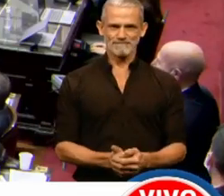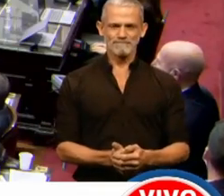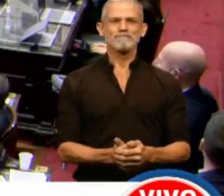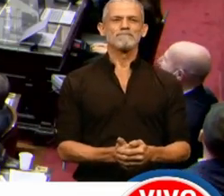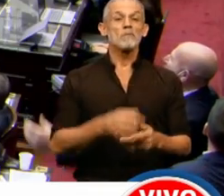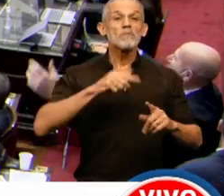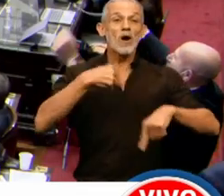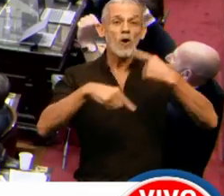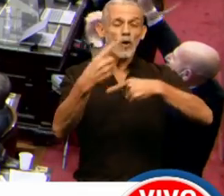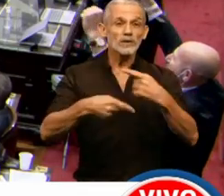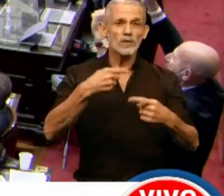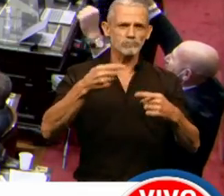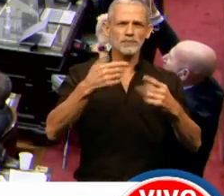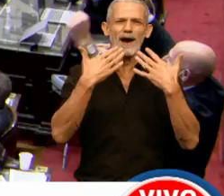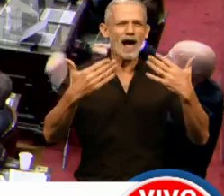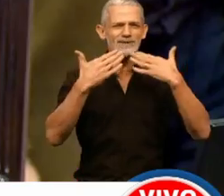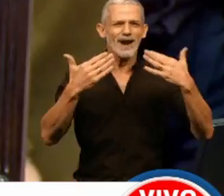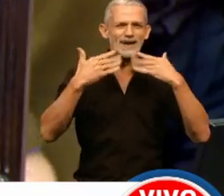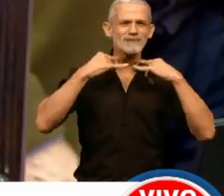continúa gracias